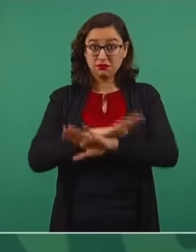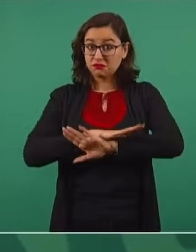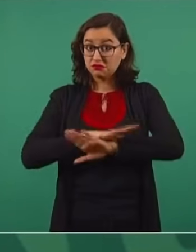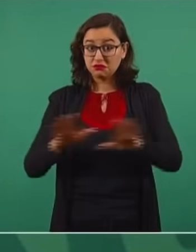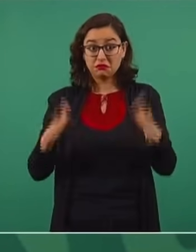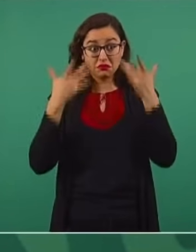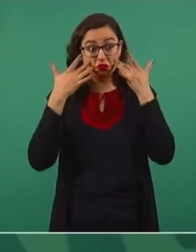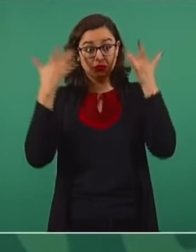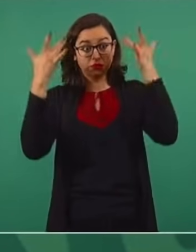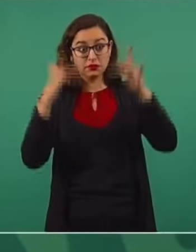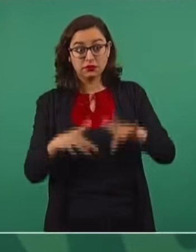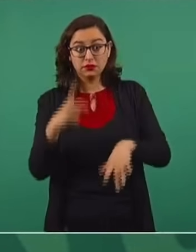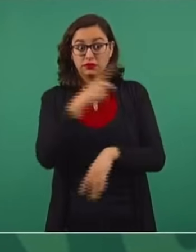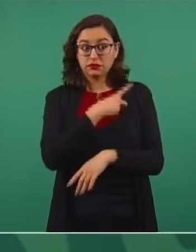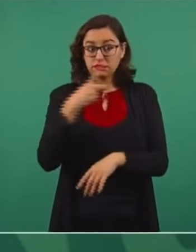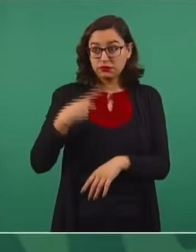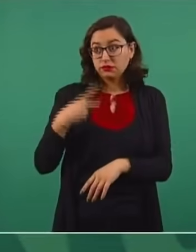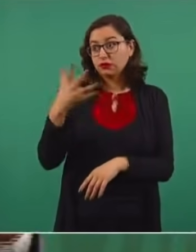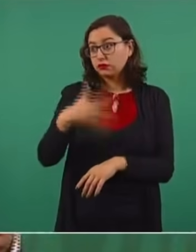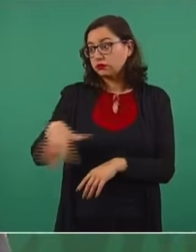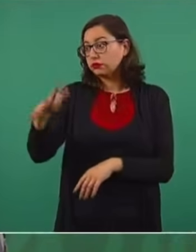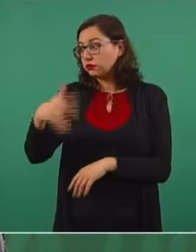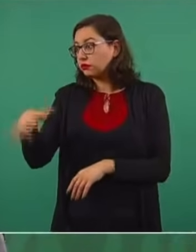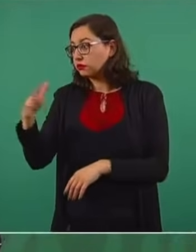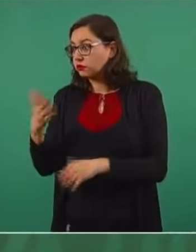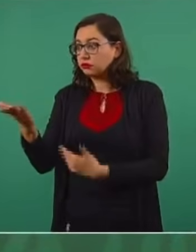pero no vamos a poder saber